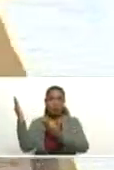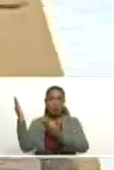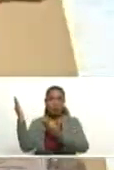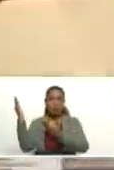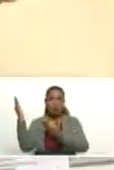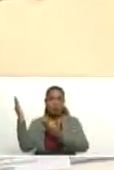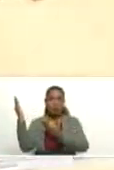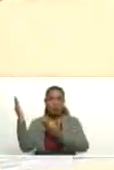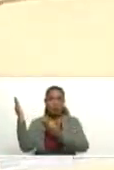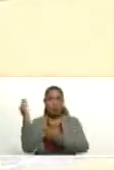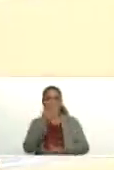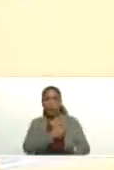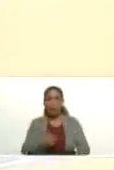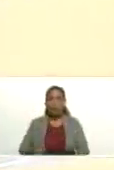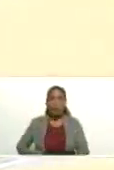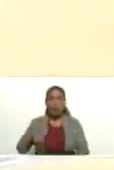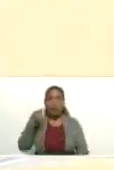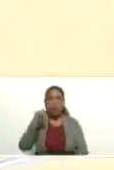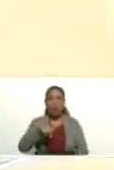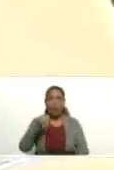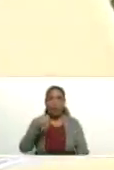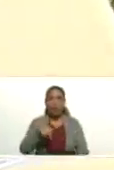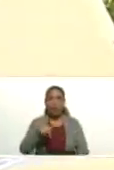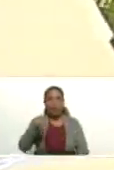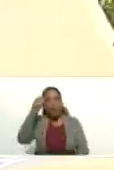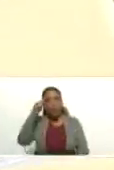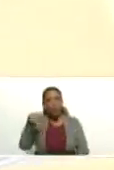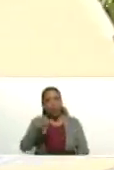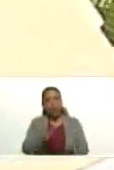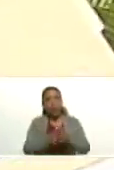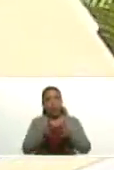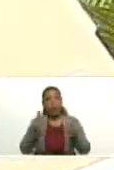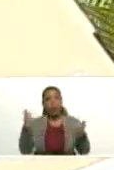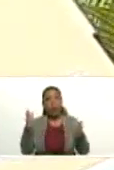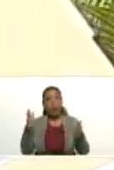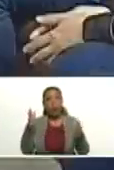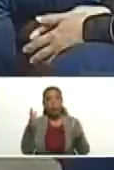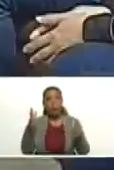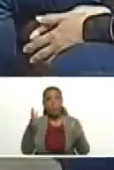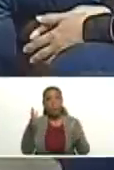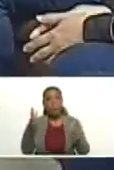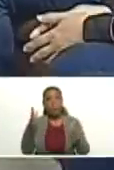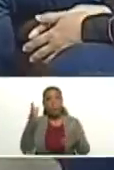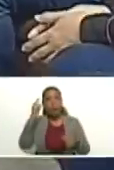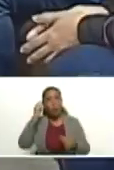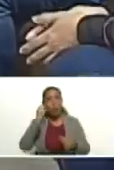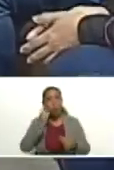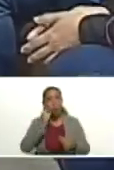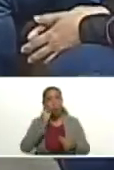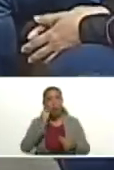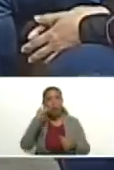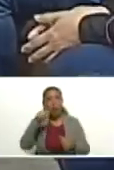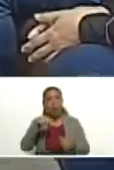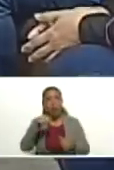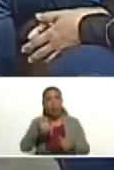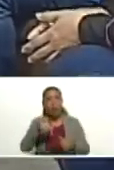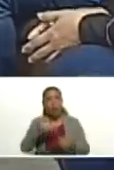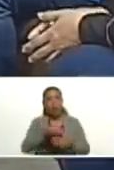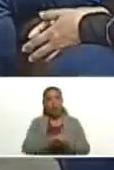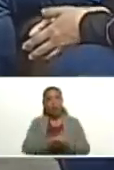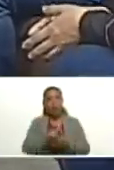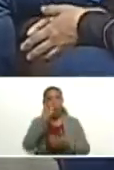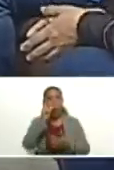presidente, desde acá, desde la ciudad del gran mariscal de Ayacucho, desde acá, desde donde el hombre y la